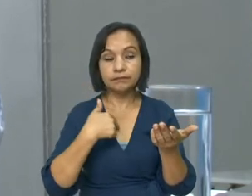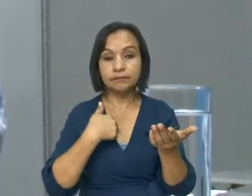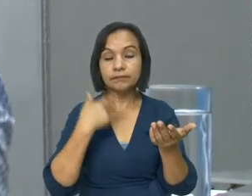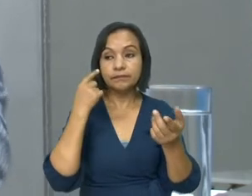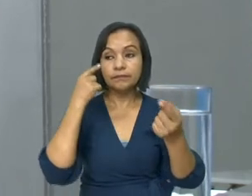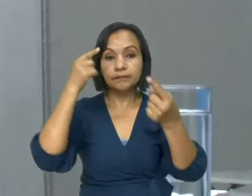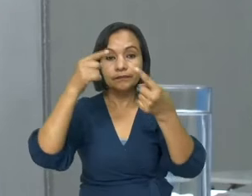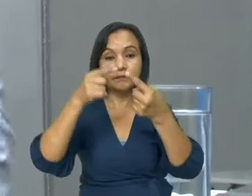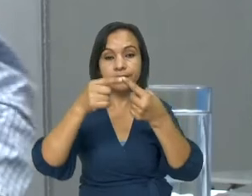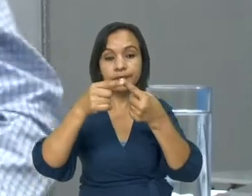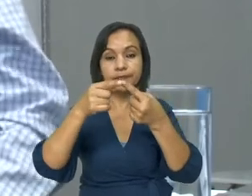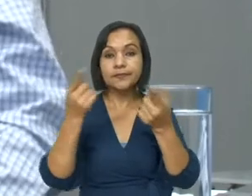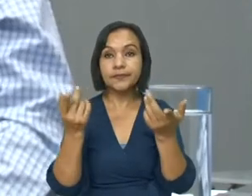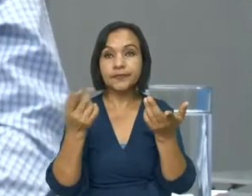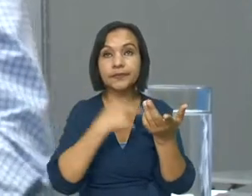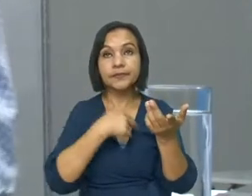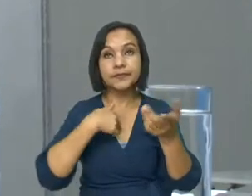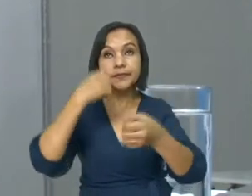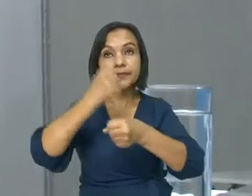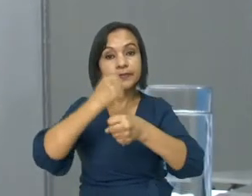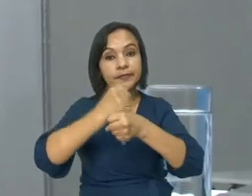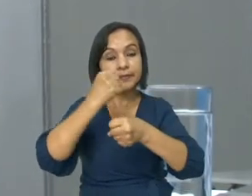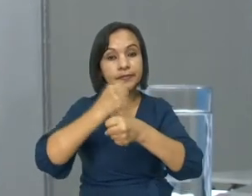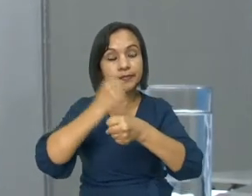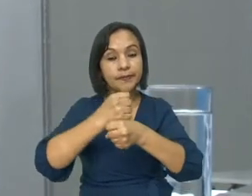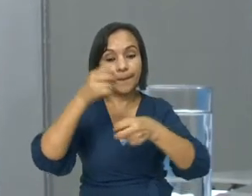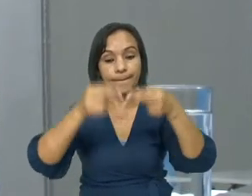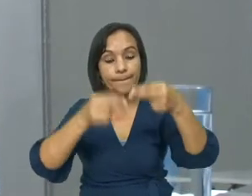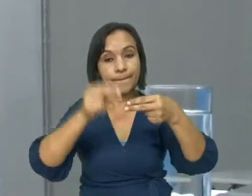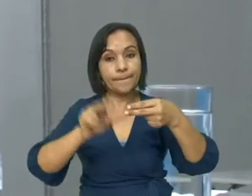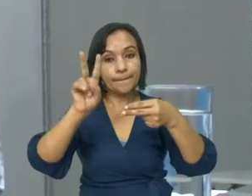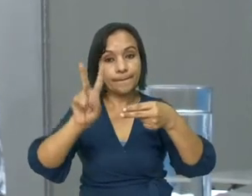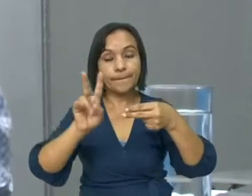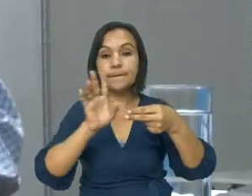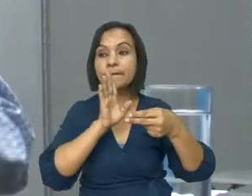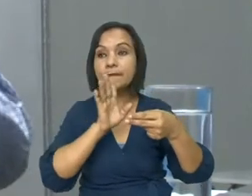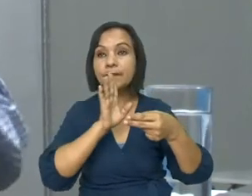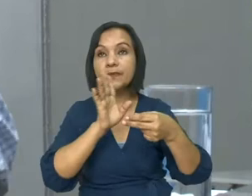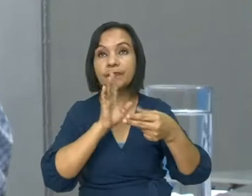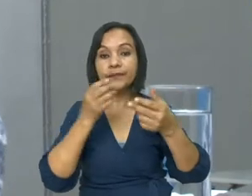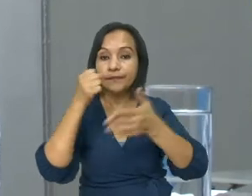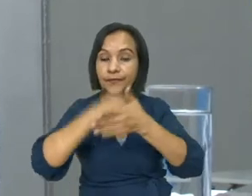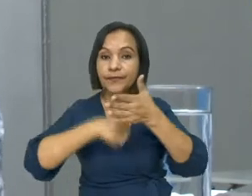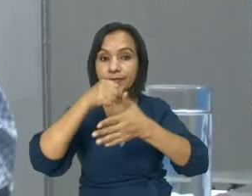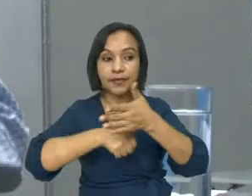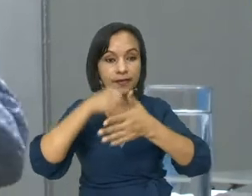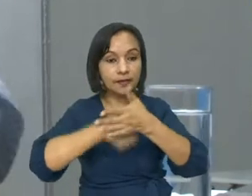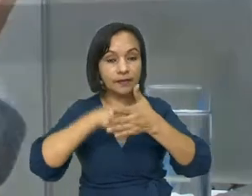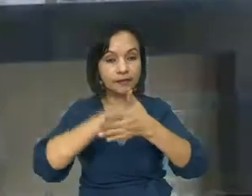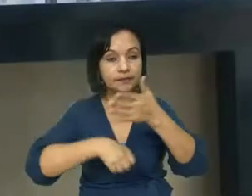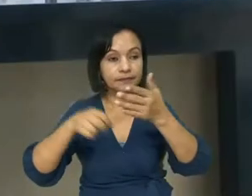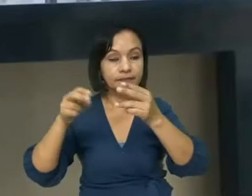en el objetivo o la estrategia de trabajo número 2 está relacionada con el fortalecimiento de